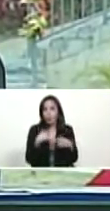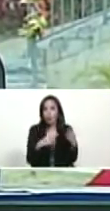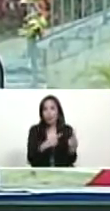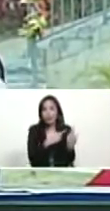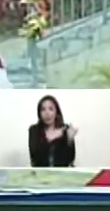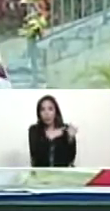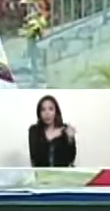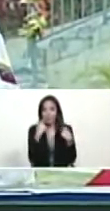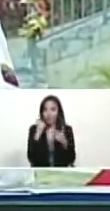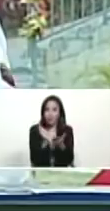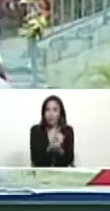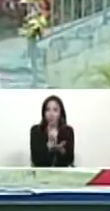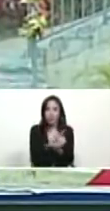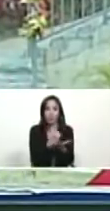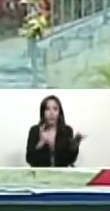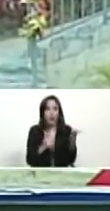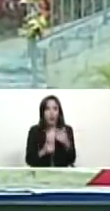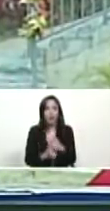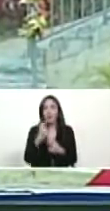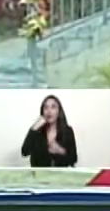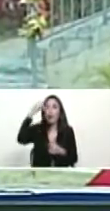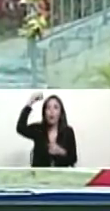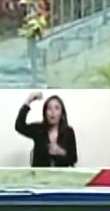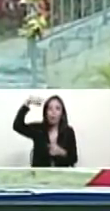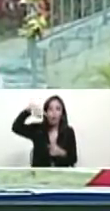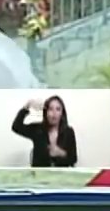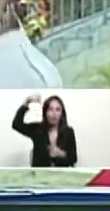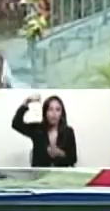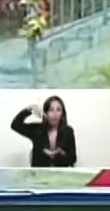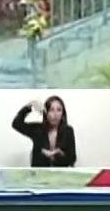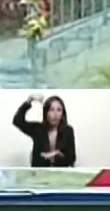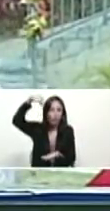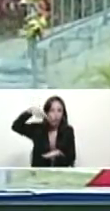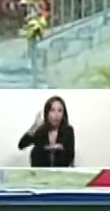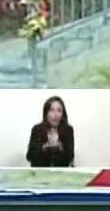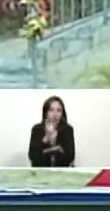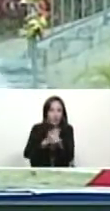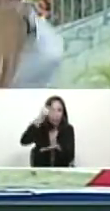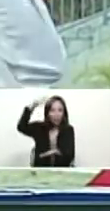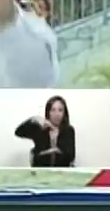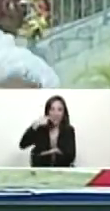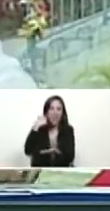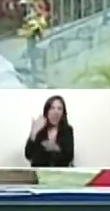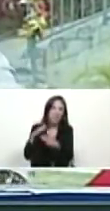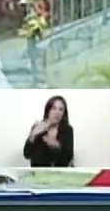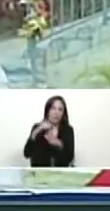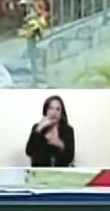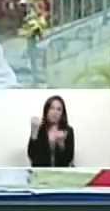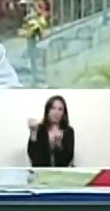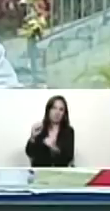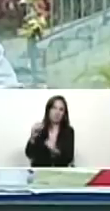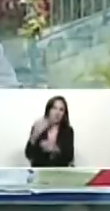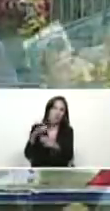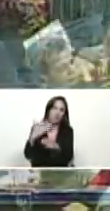Y lo pongo aquí, y empieza una gotera y le empieza a caer agua al libro, y yo lo dejo. Ah, después lo saco.